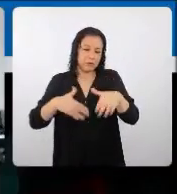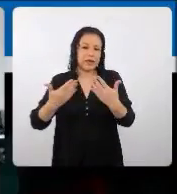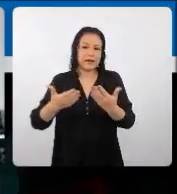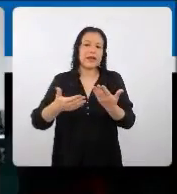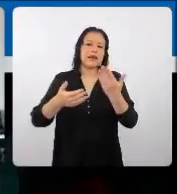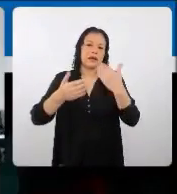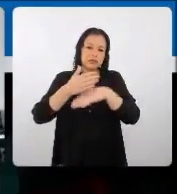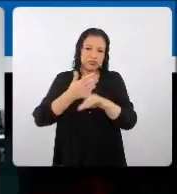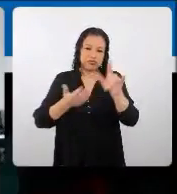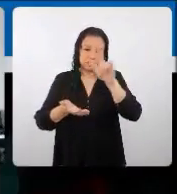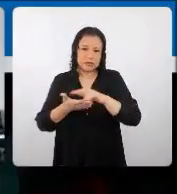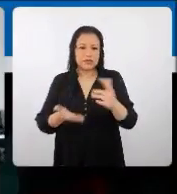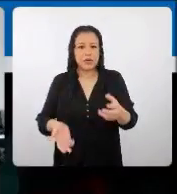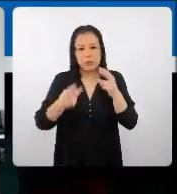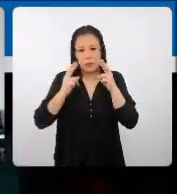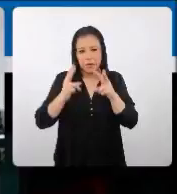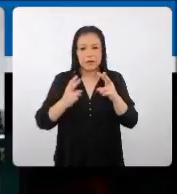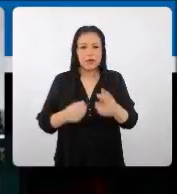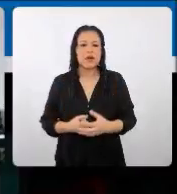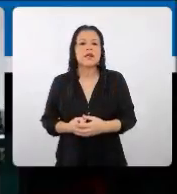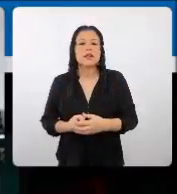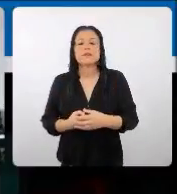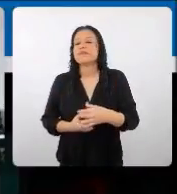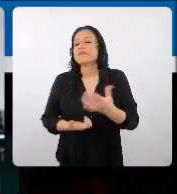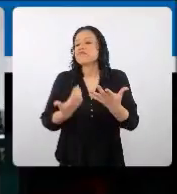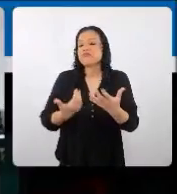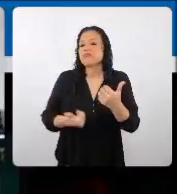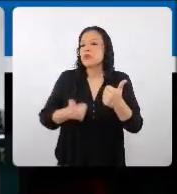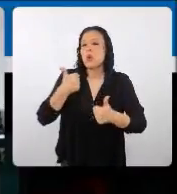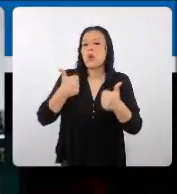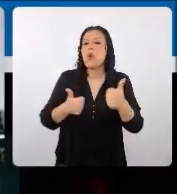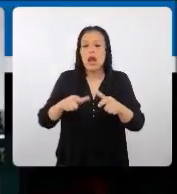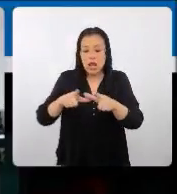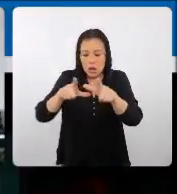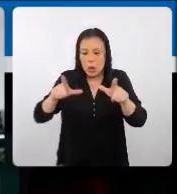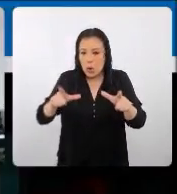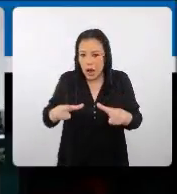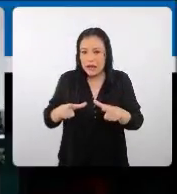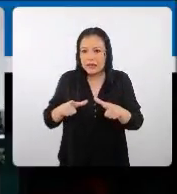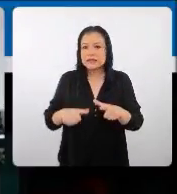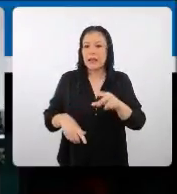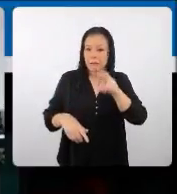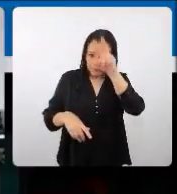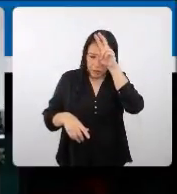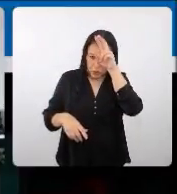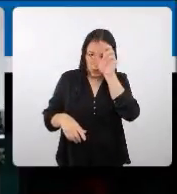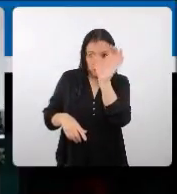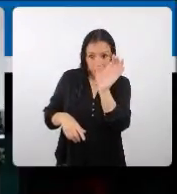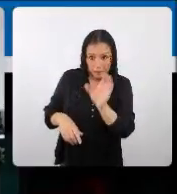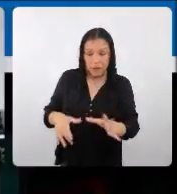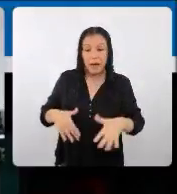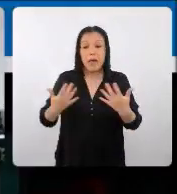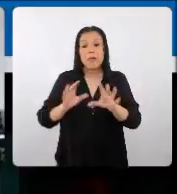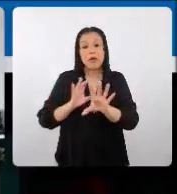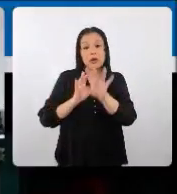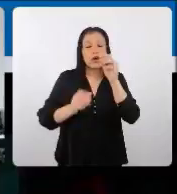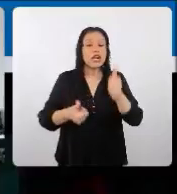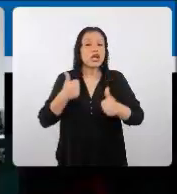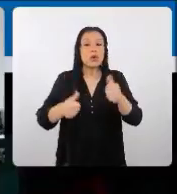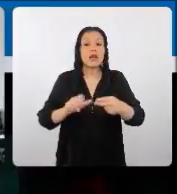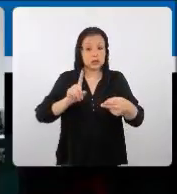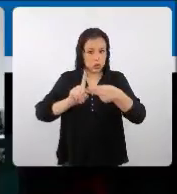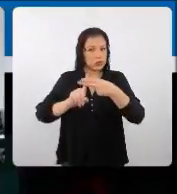varios foros de viajes para saber qué lugares de Perú poder conocer y elegir buenos hoteles. De